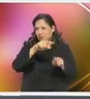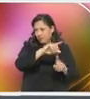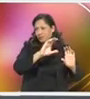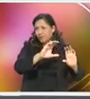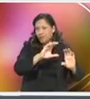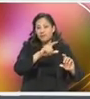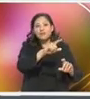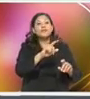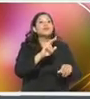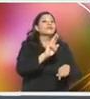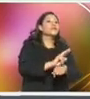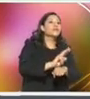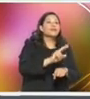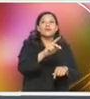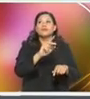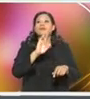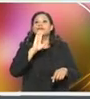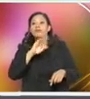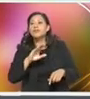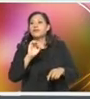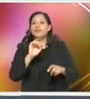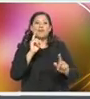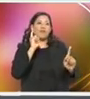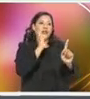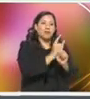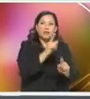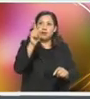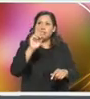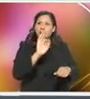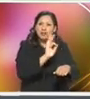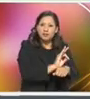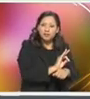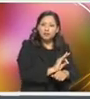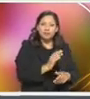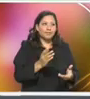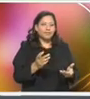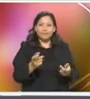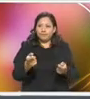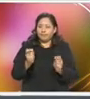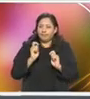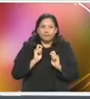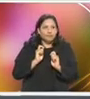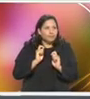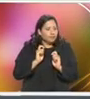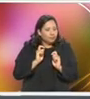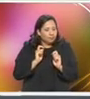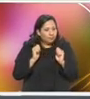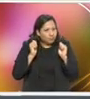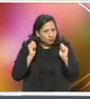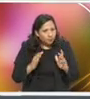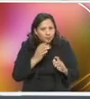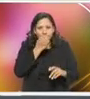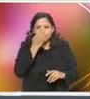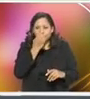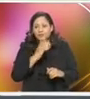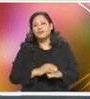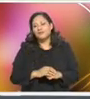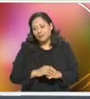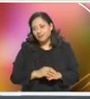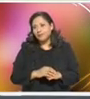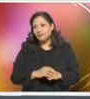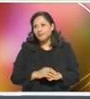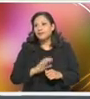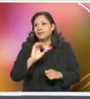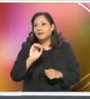chiquito, que no se ande portando mal, o si lo molestan, que lo defiendas. Y de pronto pueden sentir esa presión social en la escuela. Por supuesto.